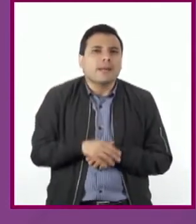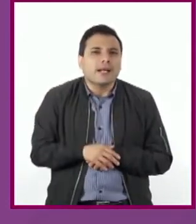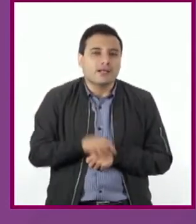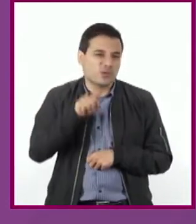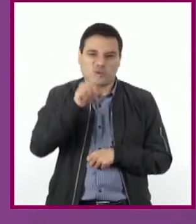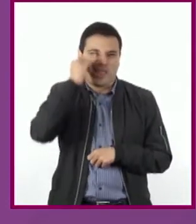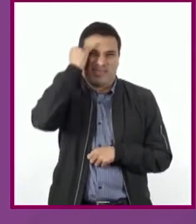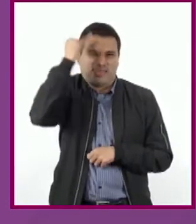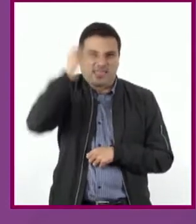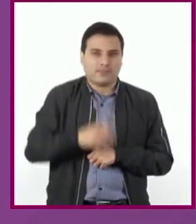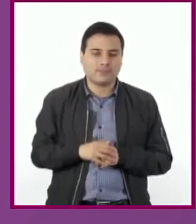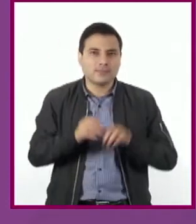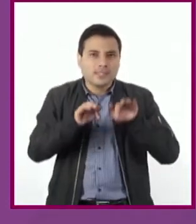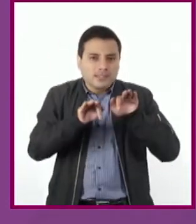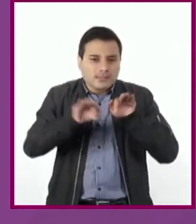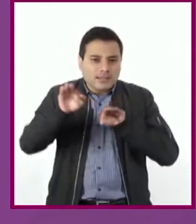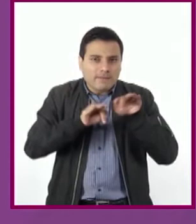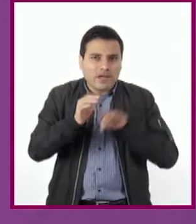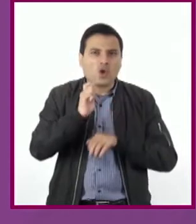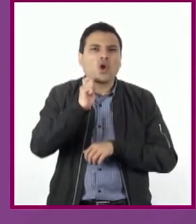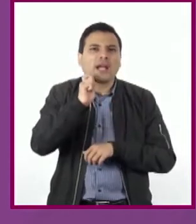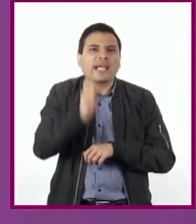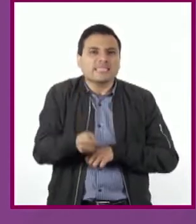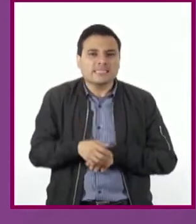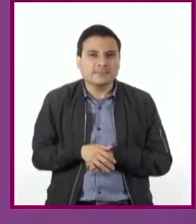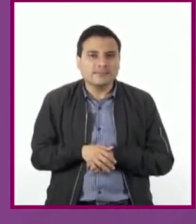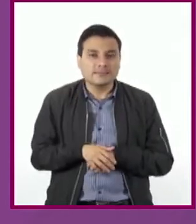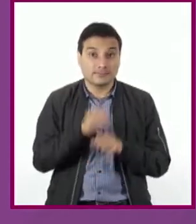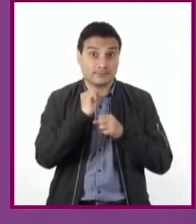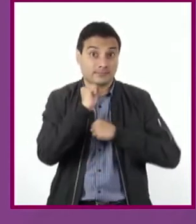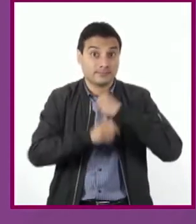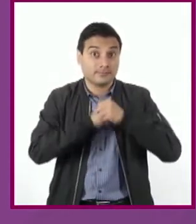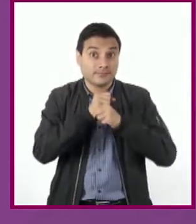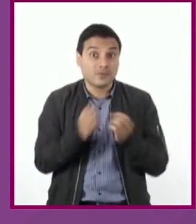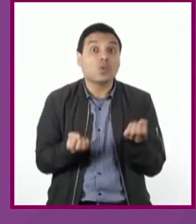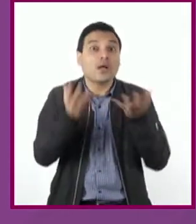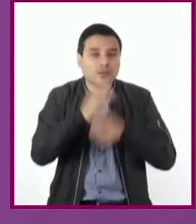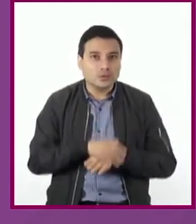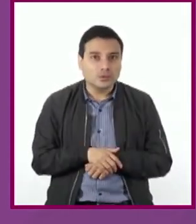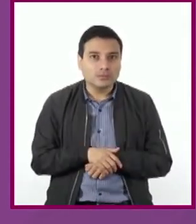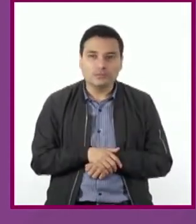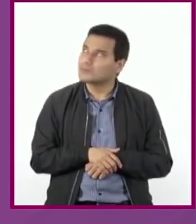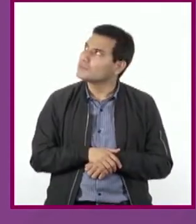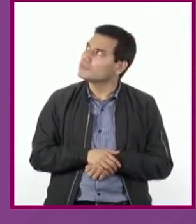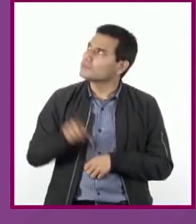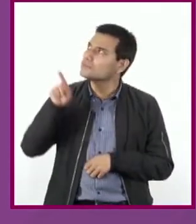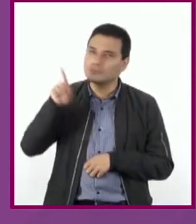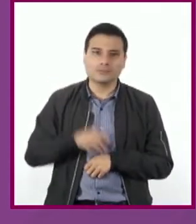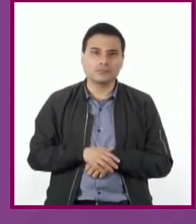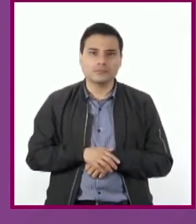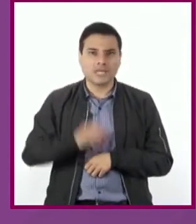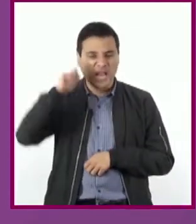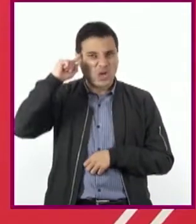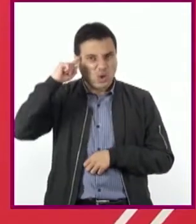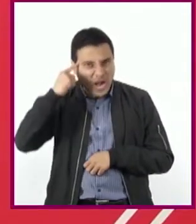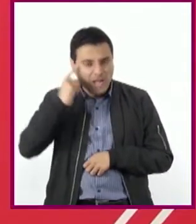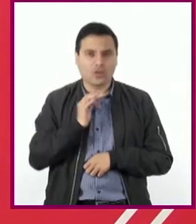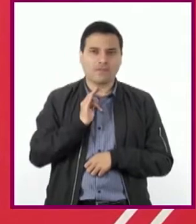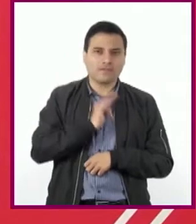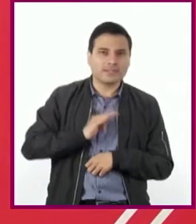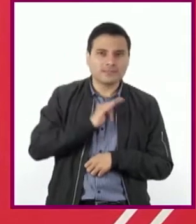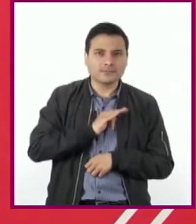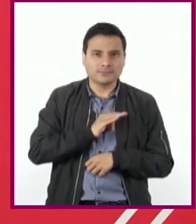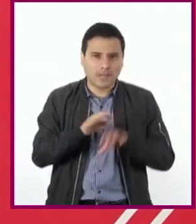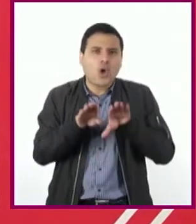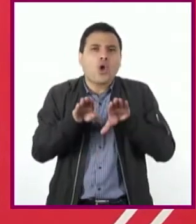que se dedique? ¿Cuántos años tiene? ¿En qué estado de ánimo creen que se encuentra? Respondan